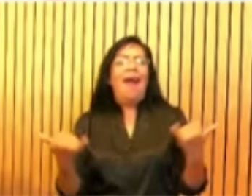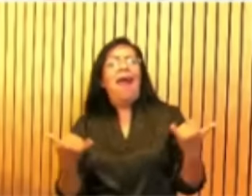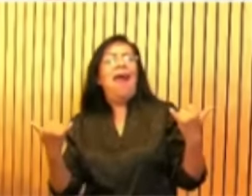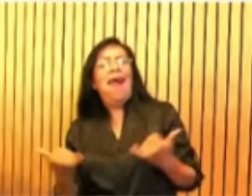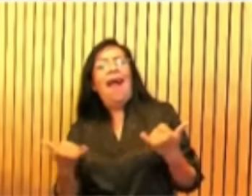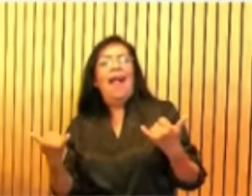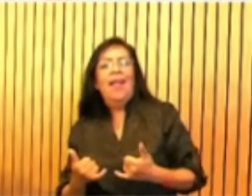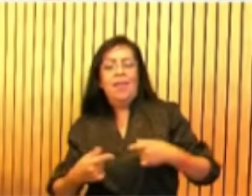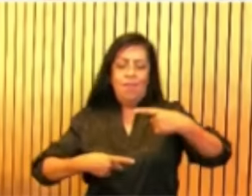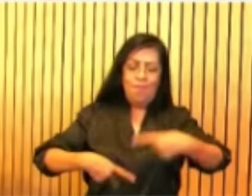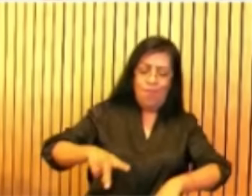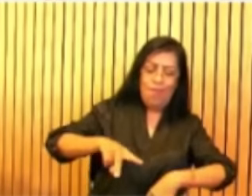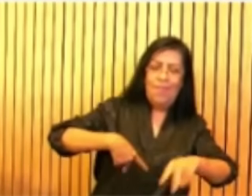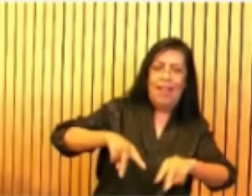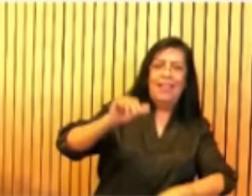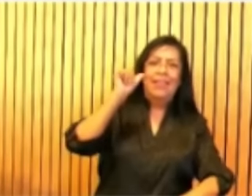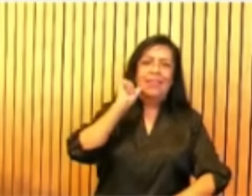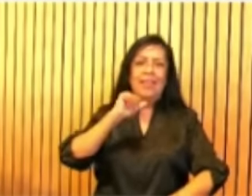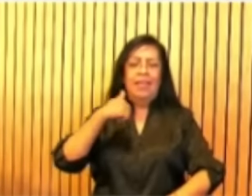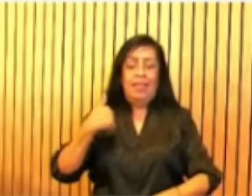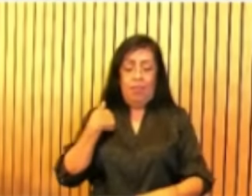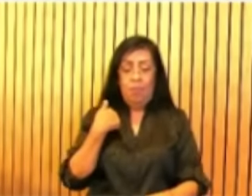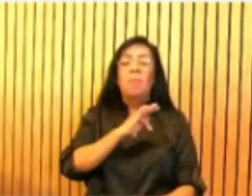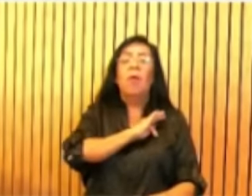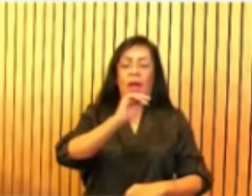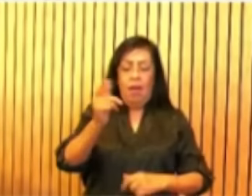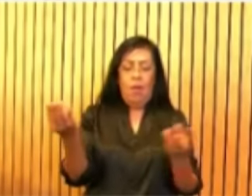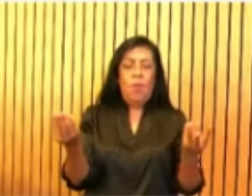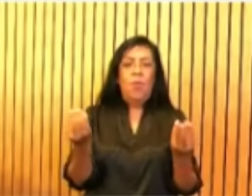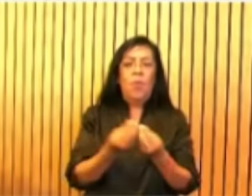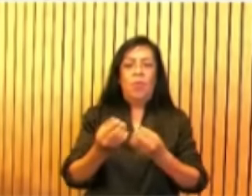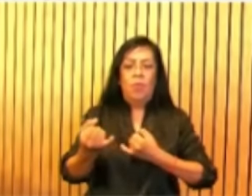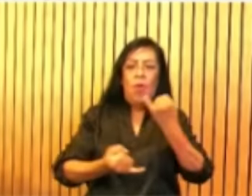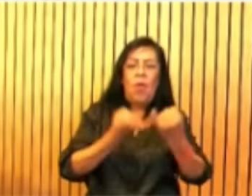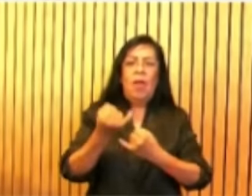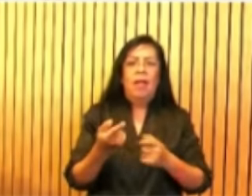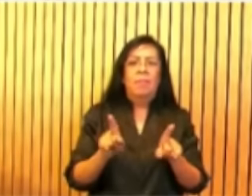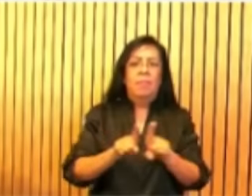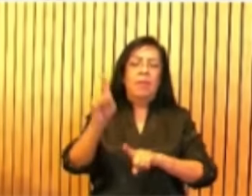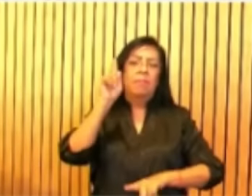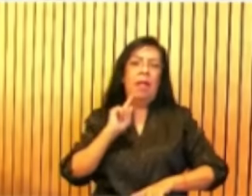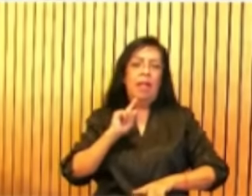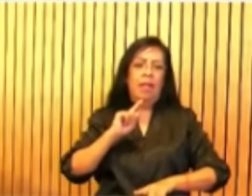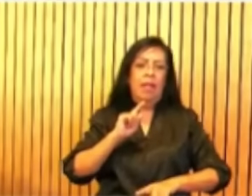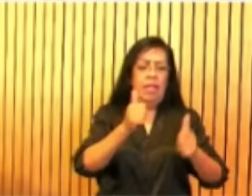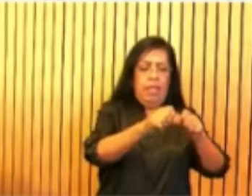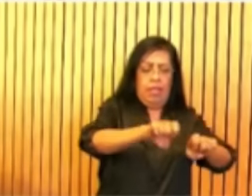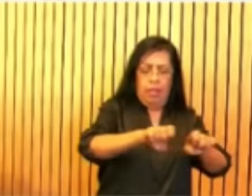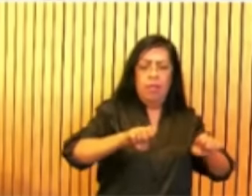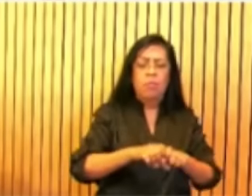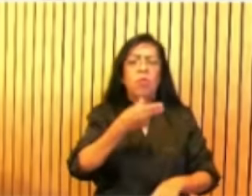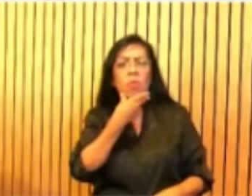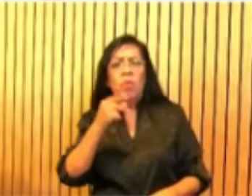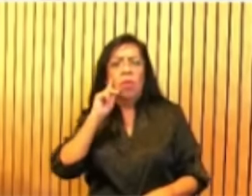del país, hecho por el que los considera su prioridad. Acompañado de su esposa y sus 2 hijos, Álvarez Máynez adelantó que en unos días